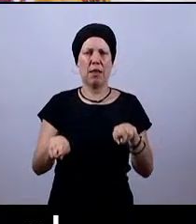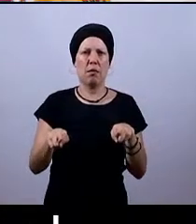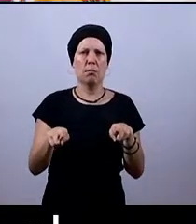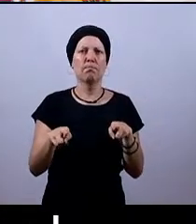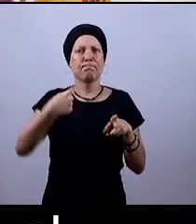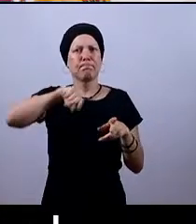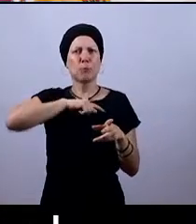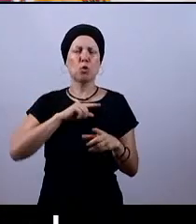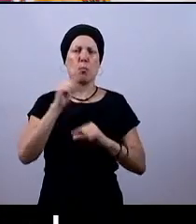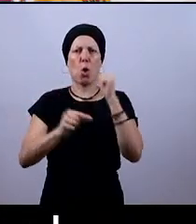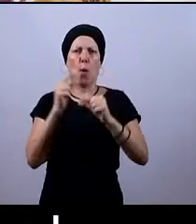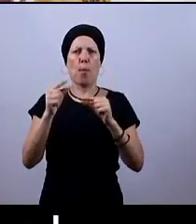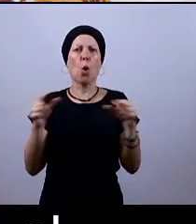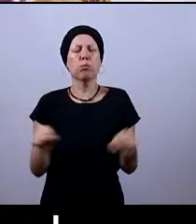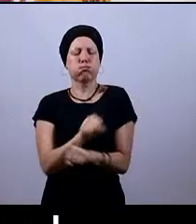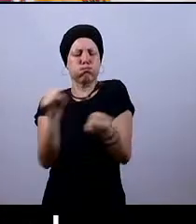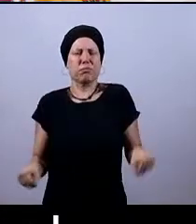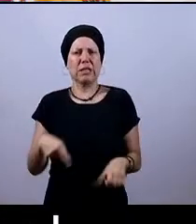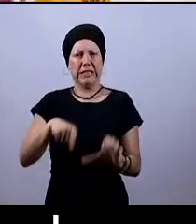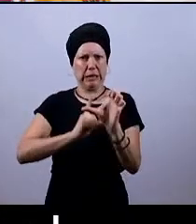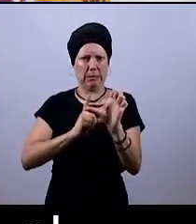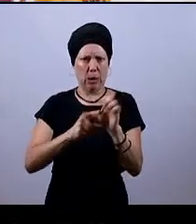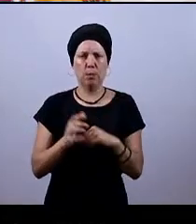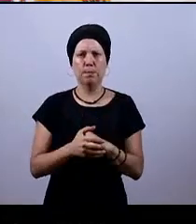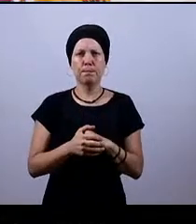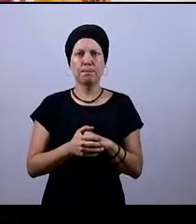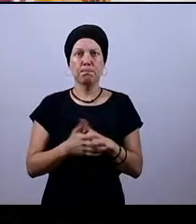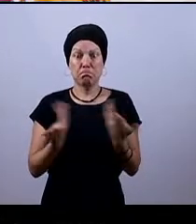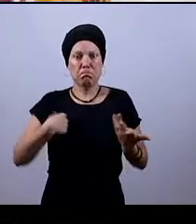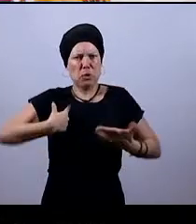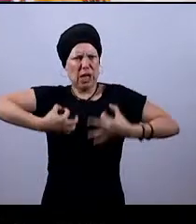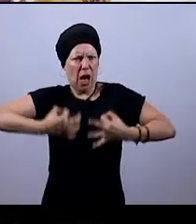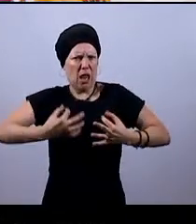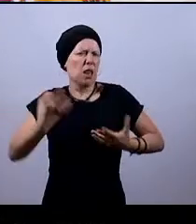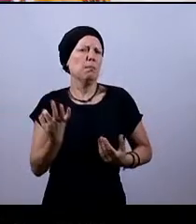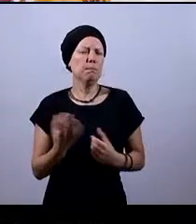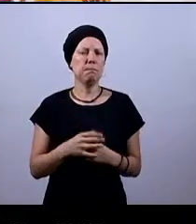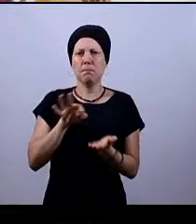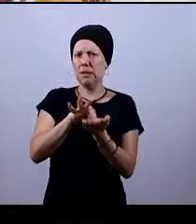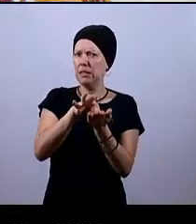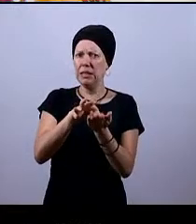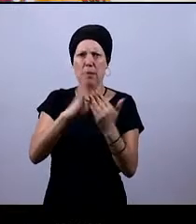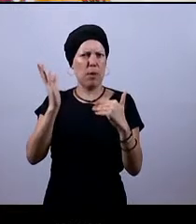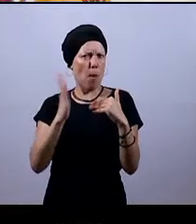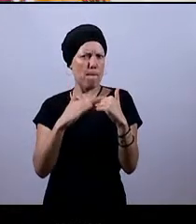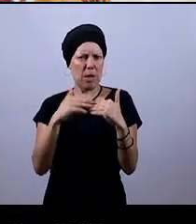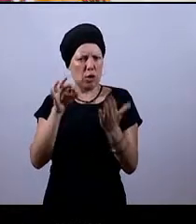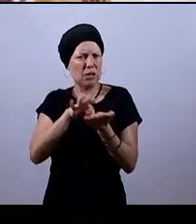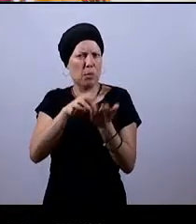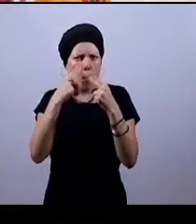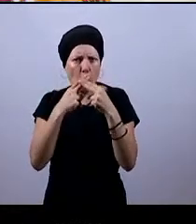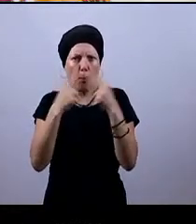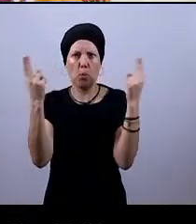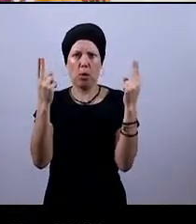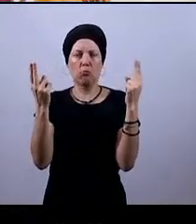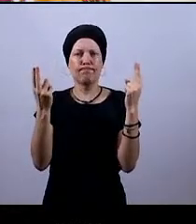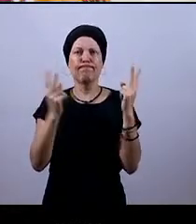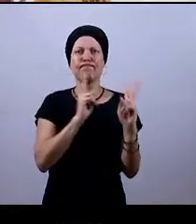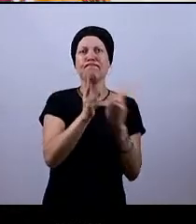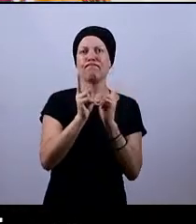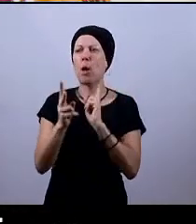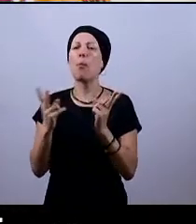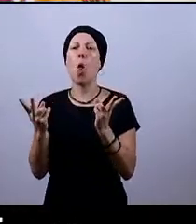estamos instaurando en Extremadura y con el que garantizamos que los servicios públicos responden a